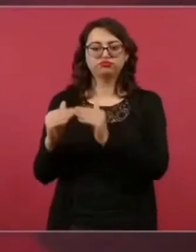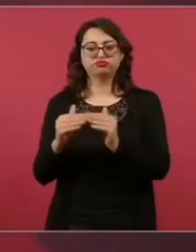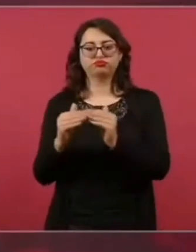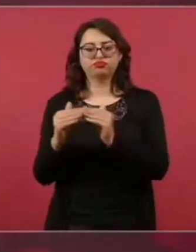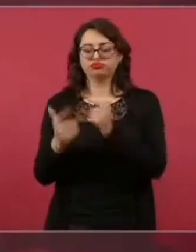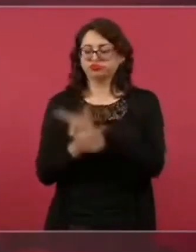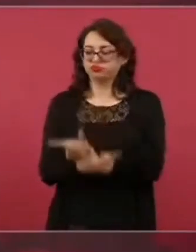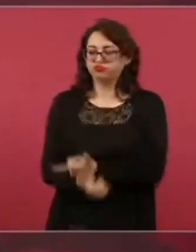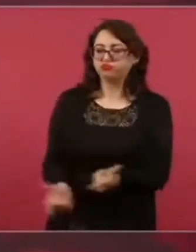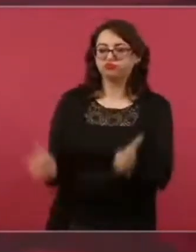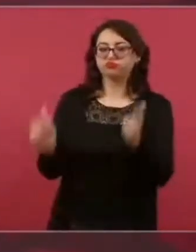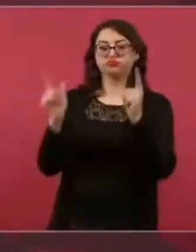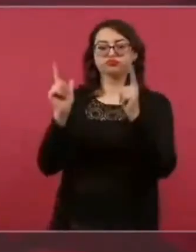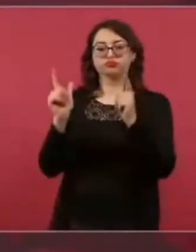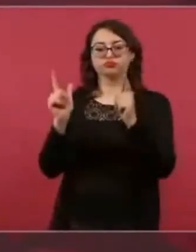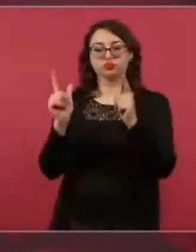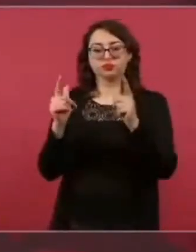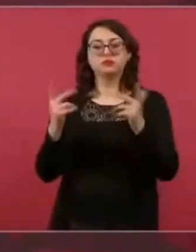y